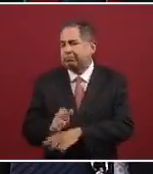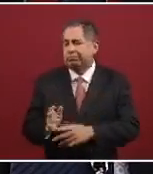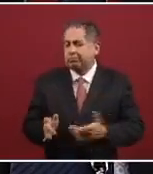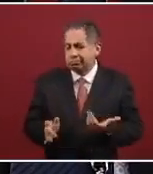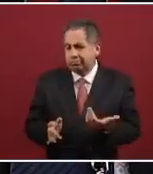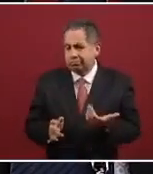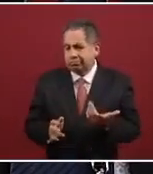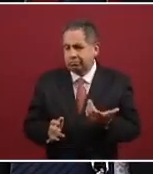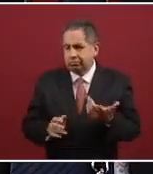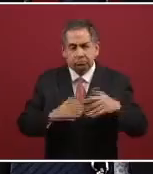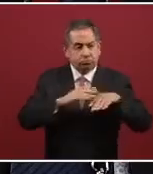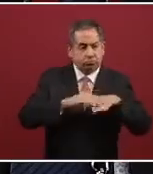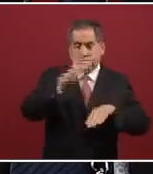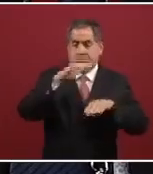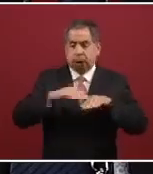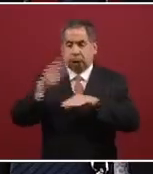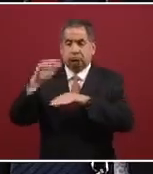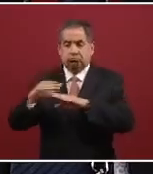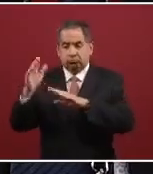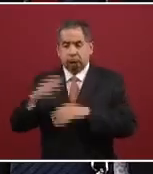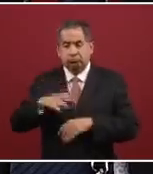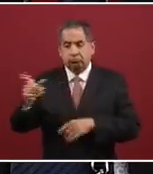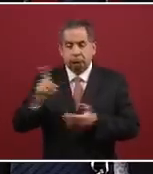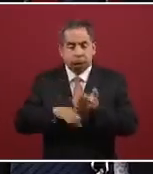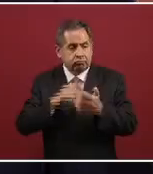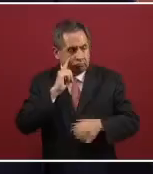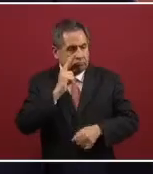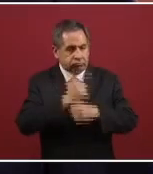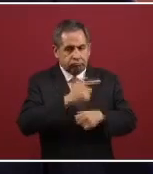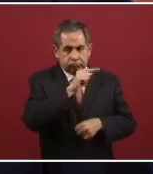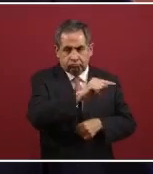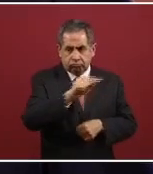a sobreprecio. Usted nos decía que sí, que se había dado cuenta ya de esto.